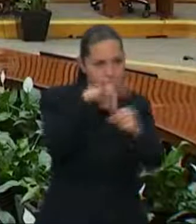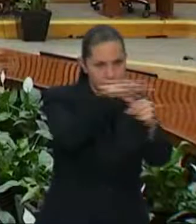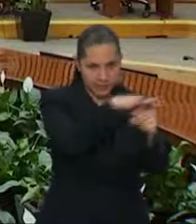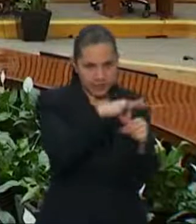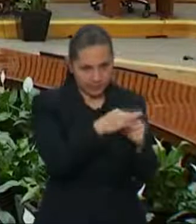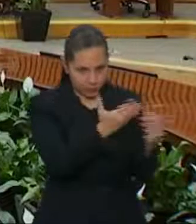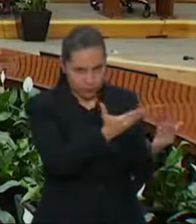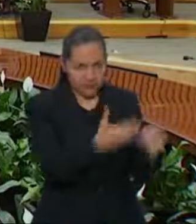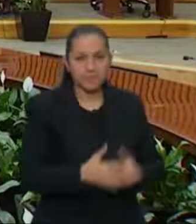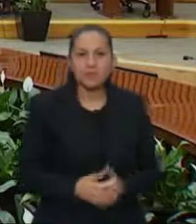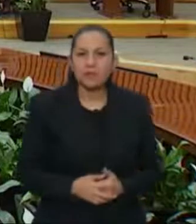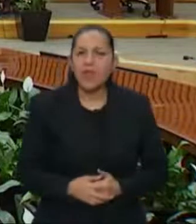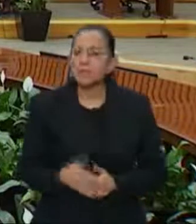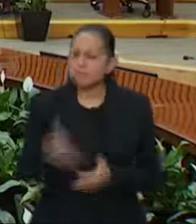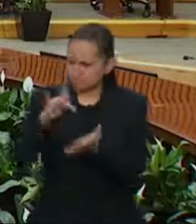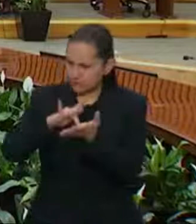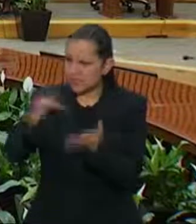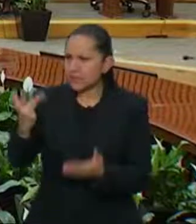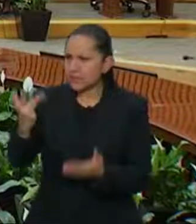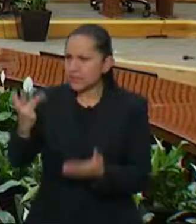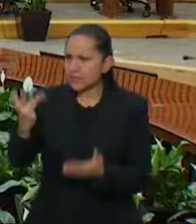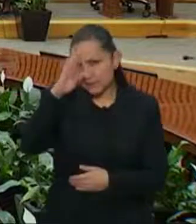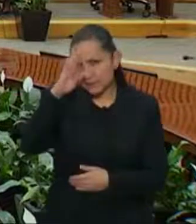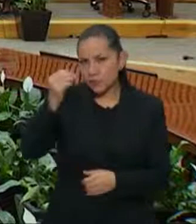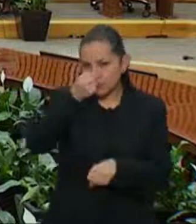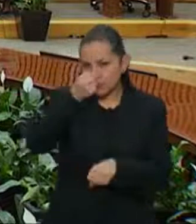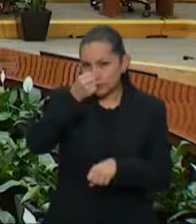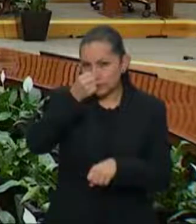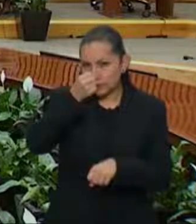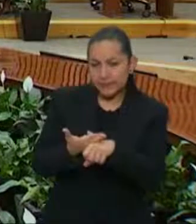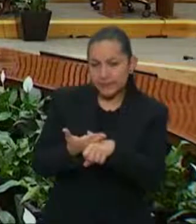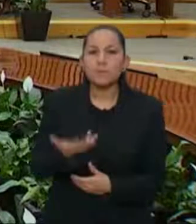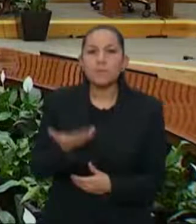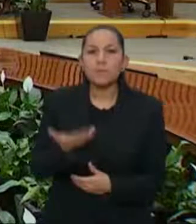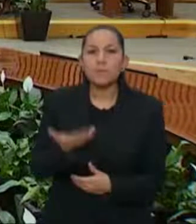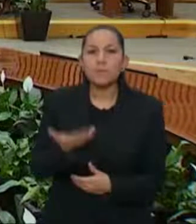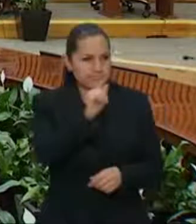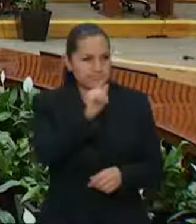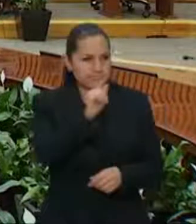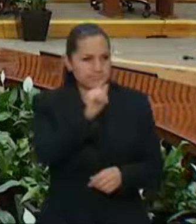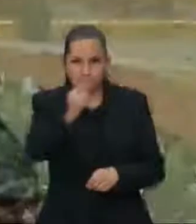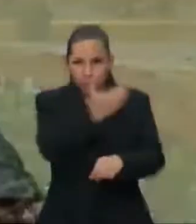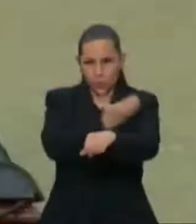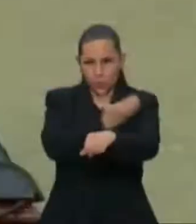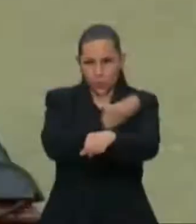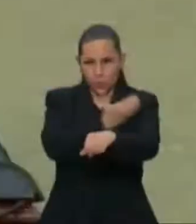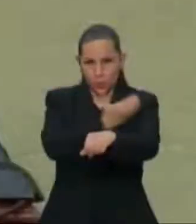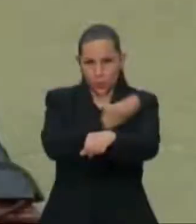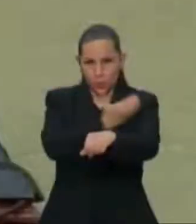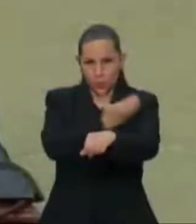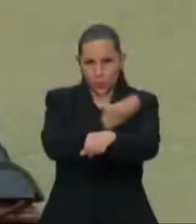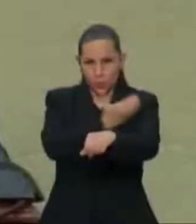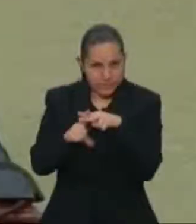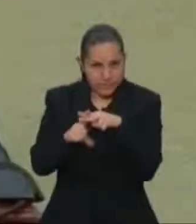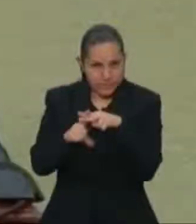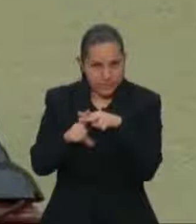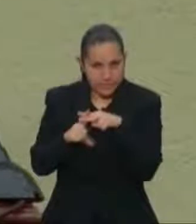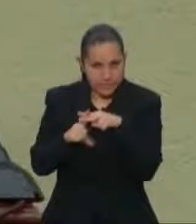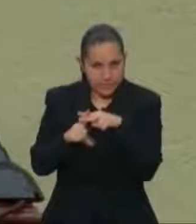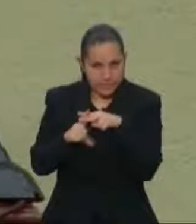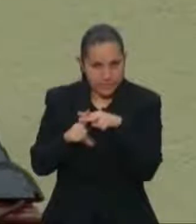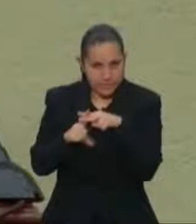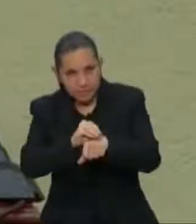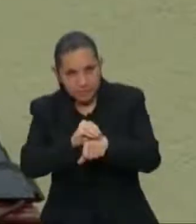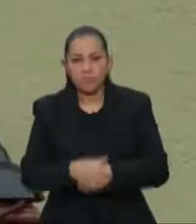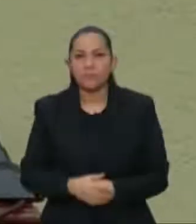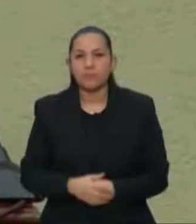el señor secretario colegas permítame intervenir en primera instancia estamos iniciando un